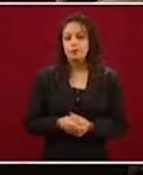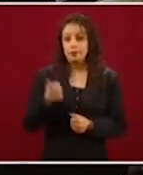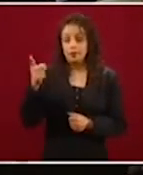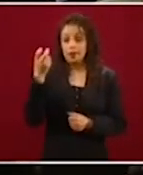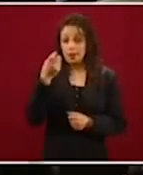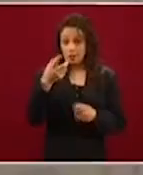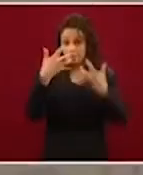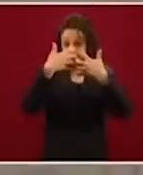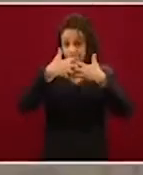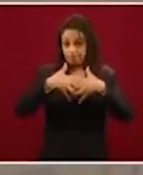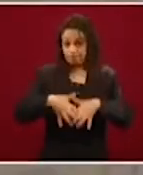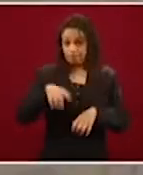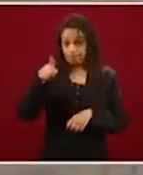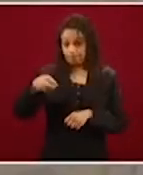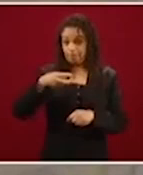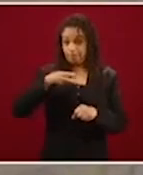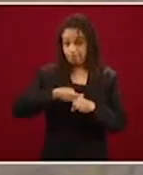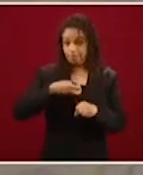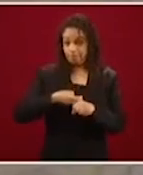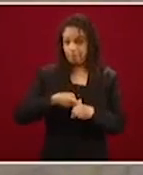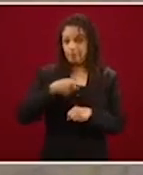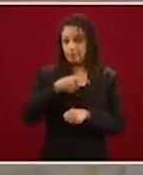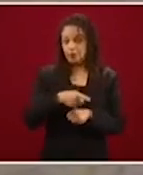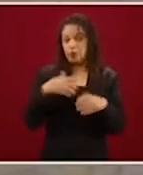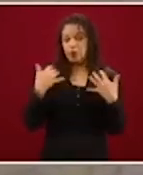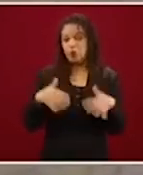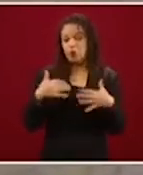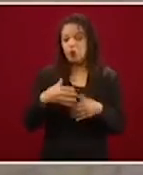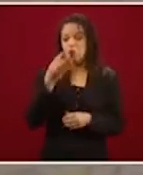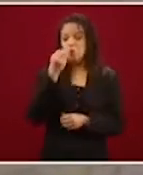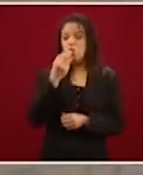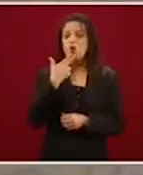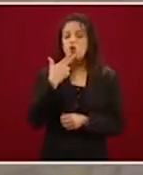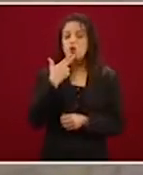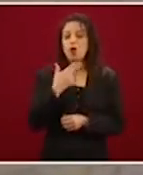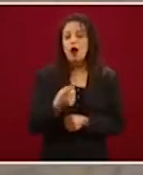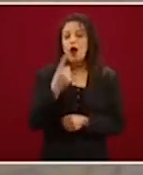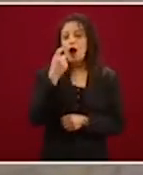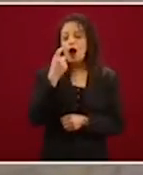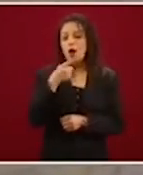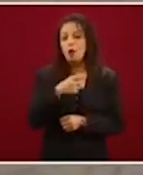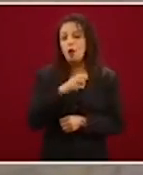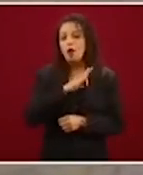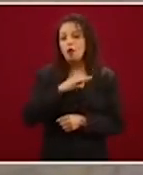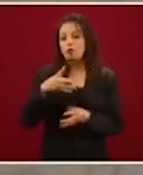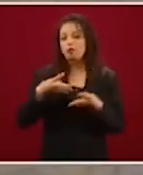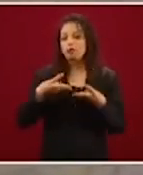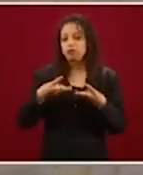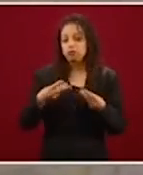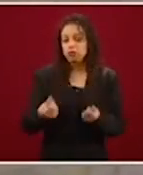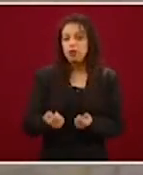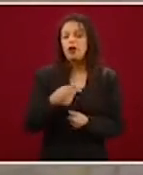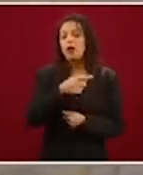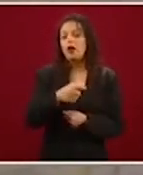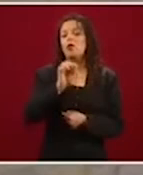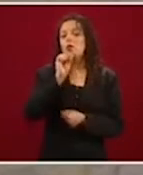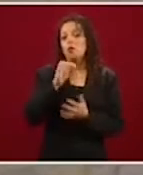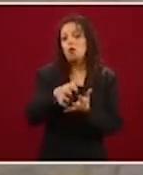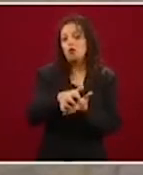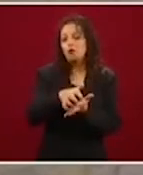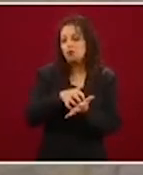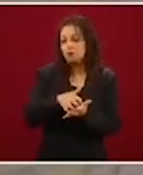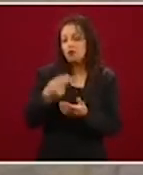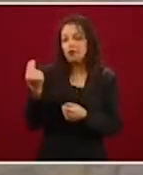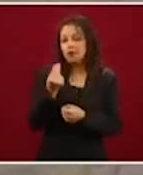la planta cervecera signifique un excesivo consumo de agua que pudiera generar escasez en la ciudad y ponga en riesgo el derecho